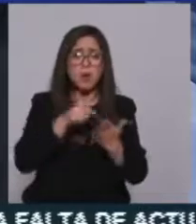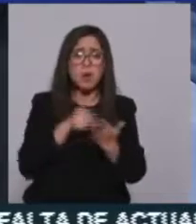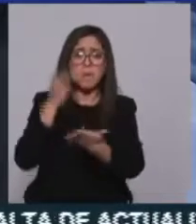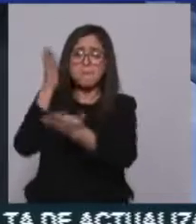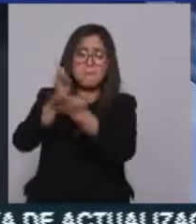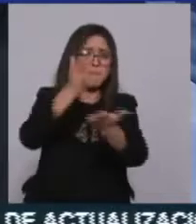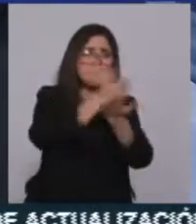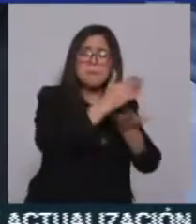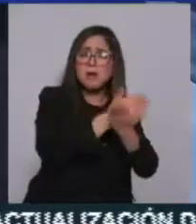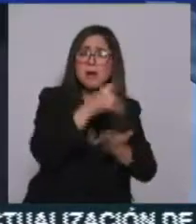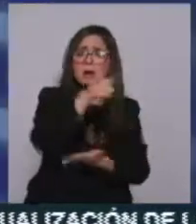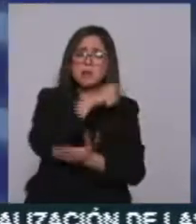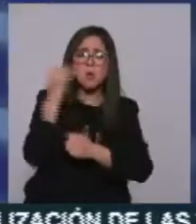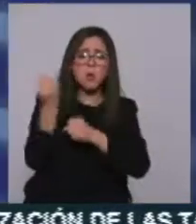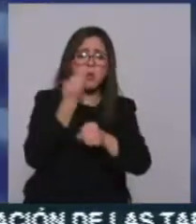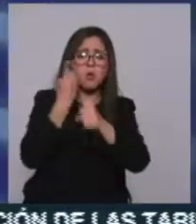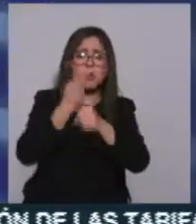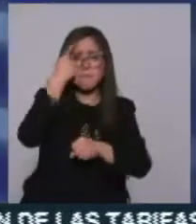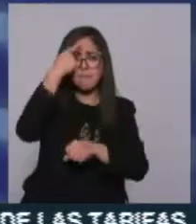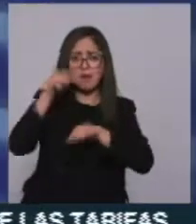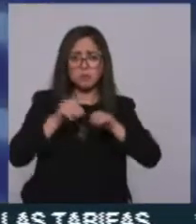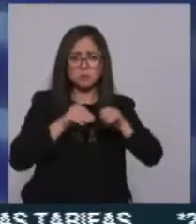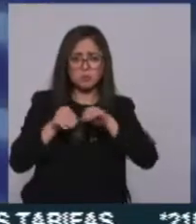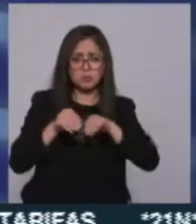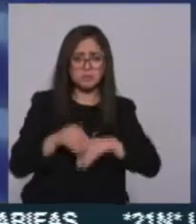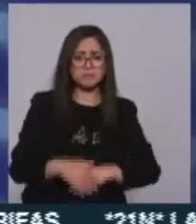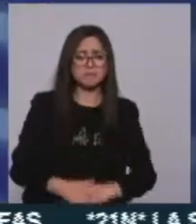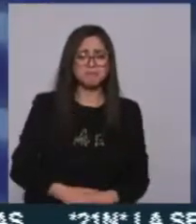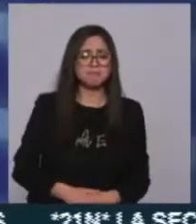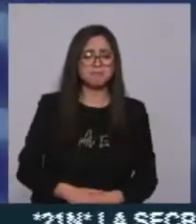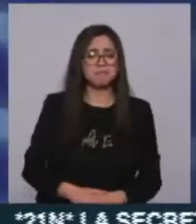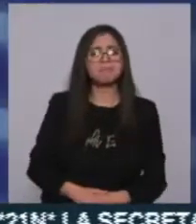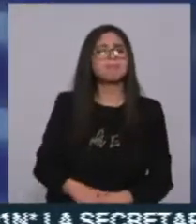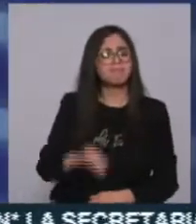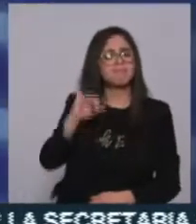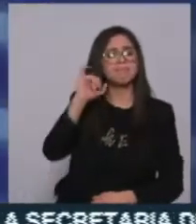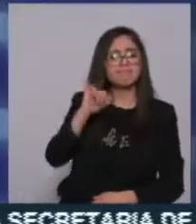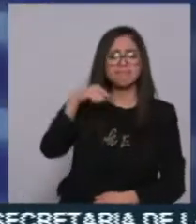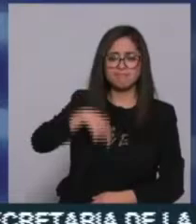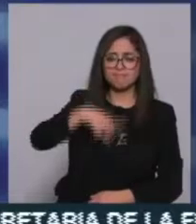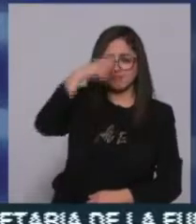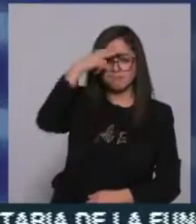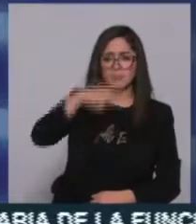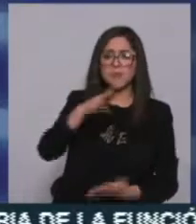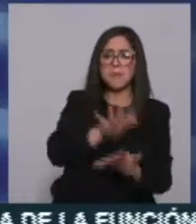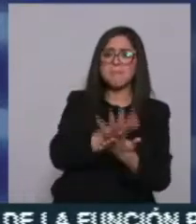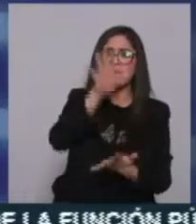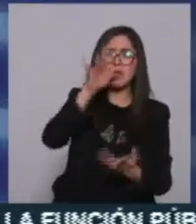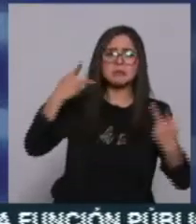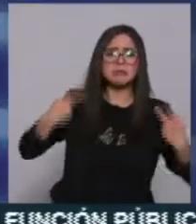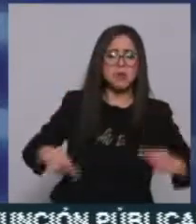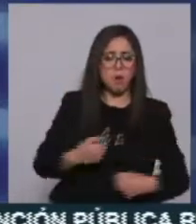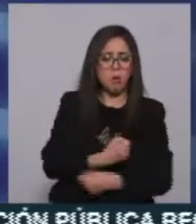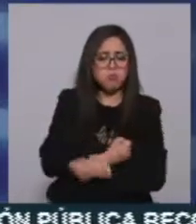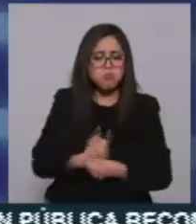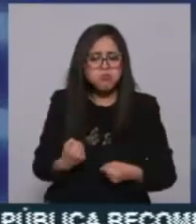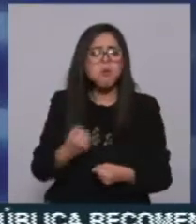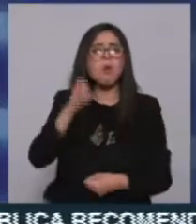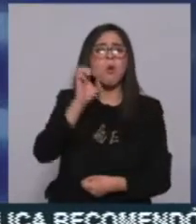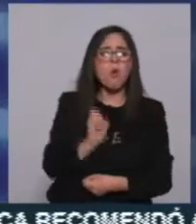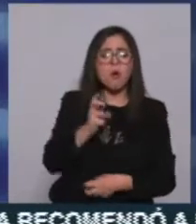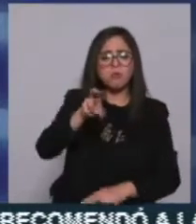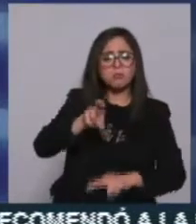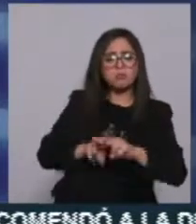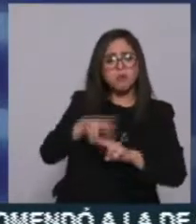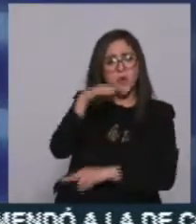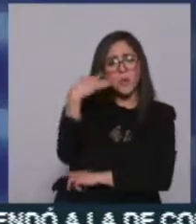características que les den todo lo que ellos necesitan. Así es, en México tenemos un gran problema de obesidad y también de vida sedentaria. Qué mejor que incluir